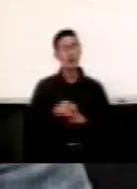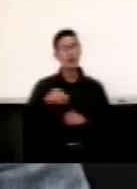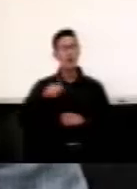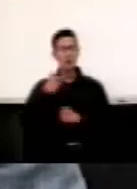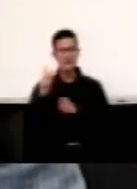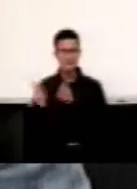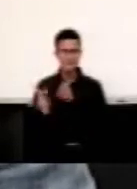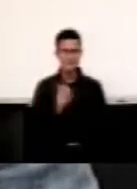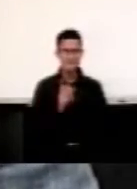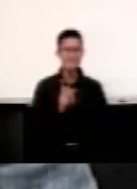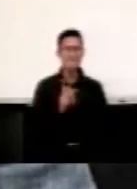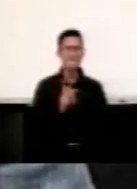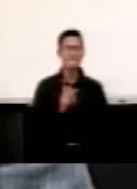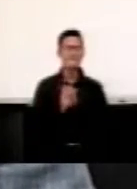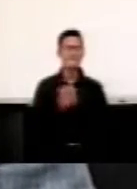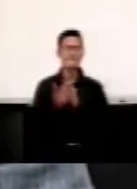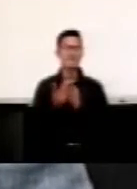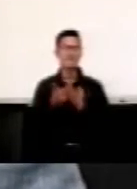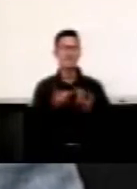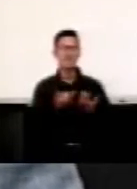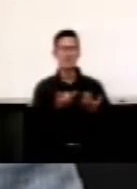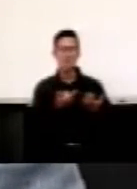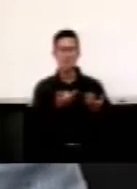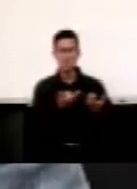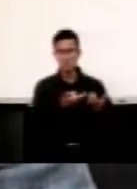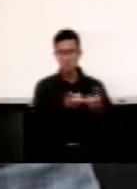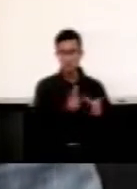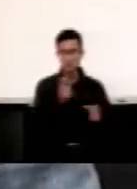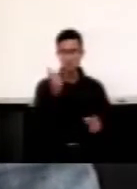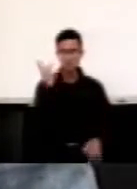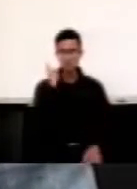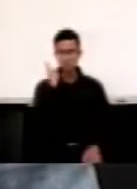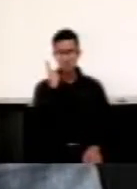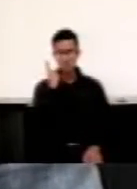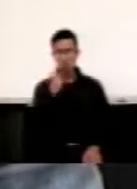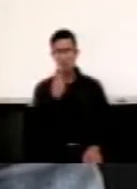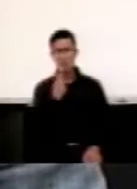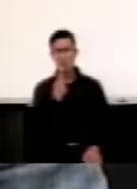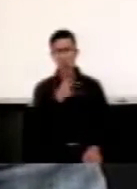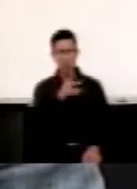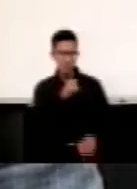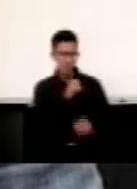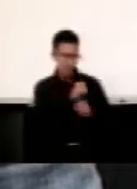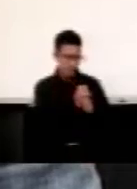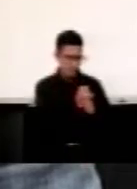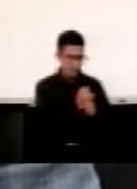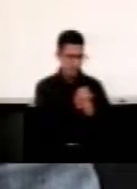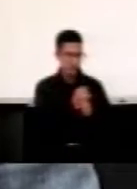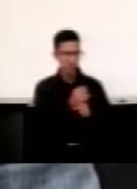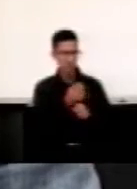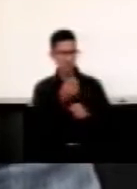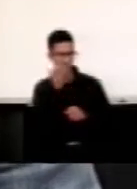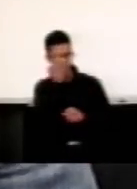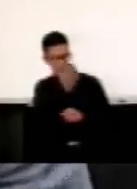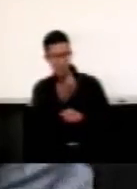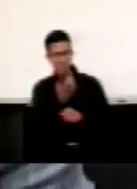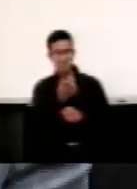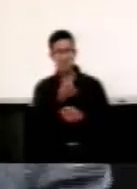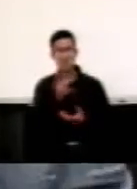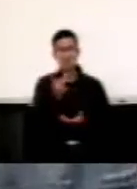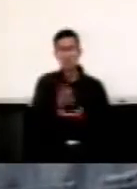los estudios sobre los partidos políticos y las elecciones muchas veces quedan solamente en las